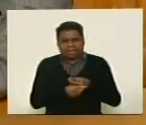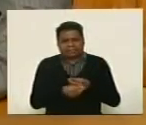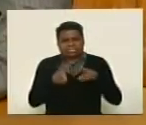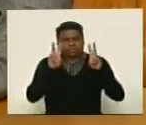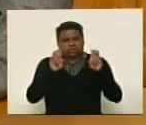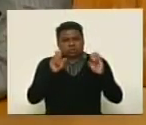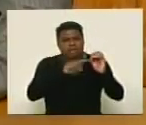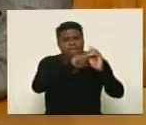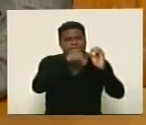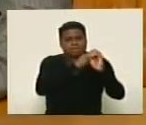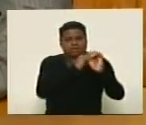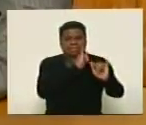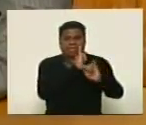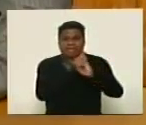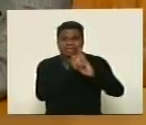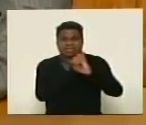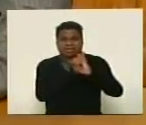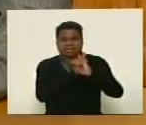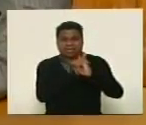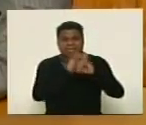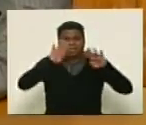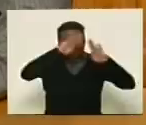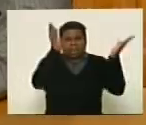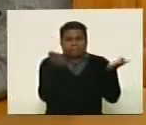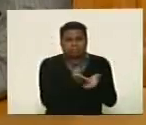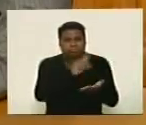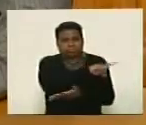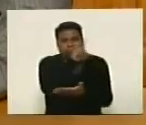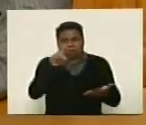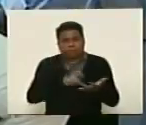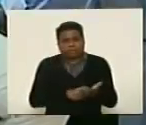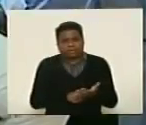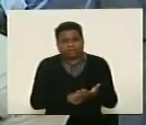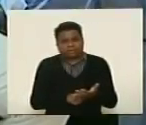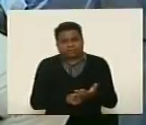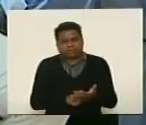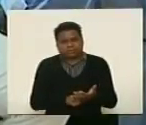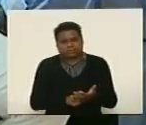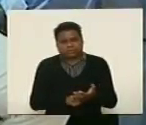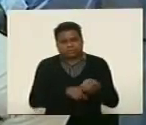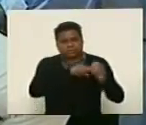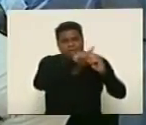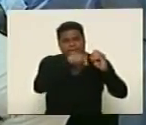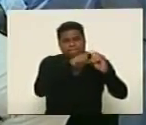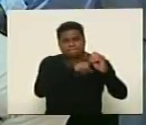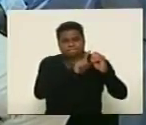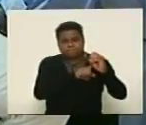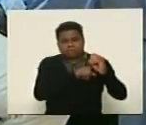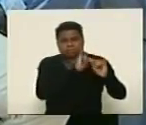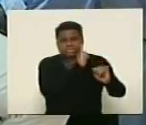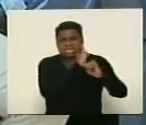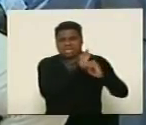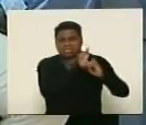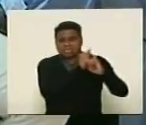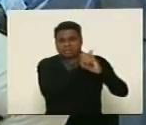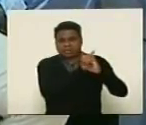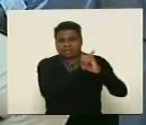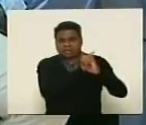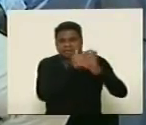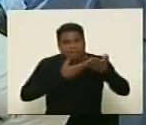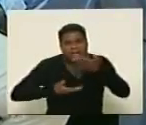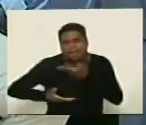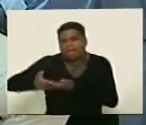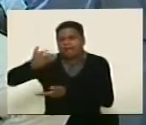nueva moneda alternativa para el mundo con la categoría de criptoactivo, intercambiable